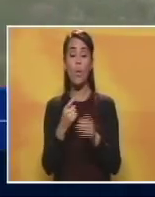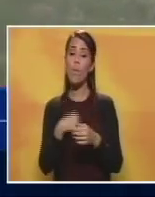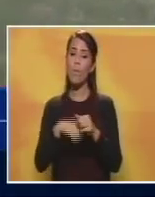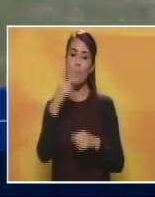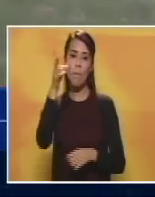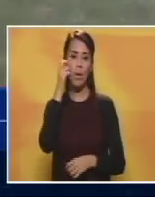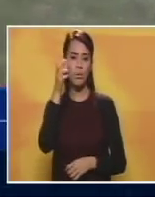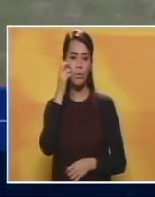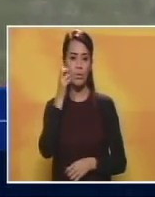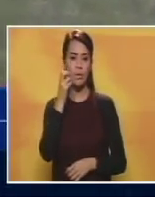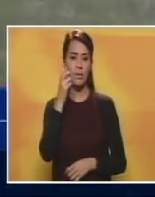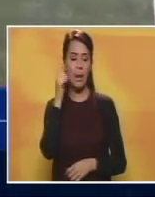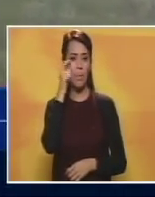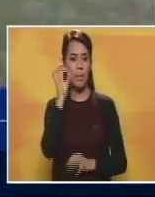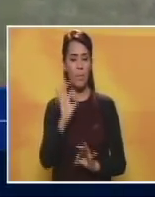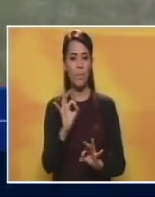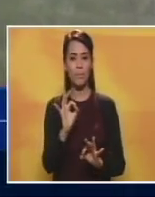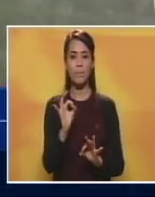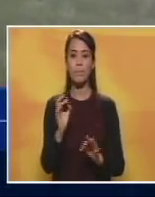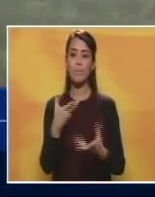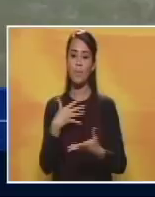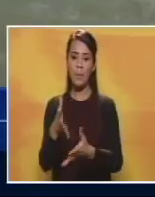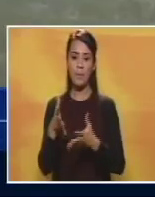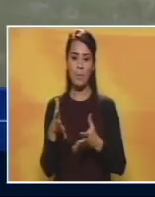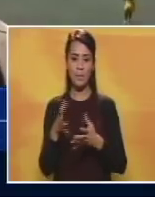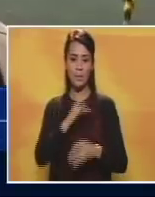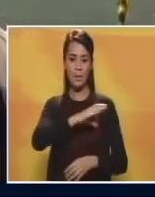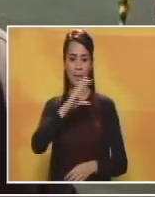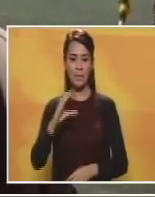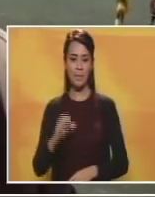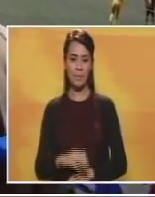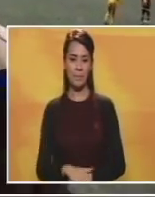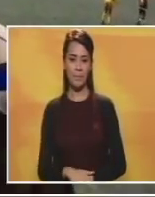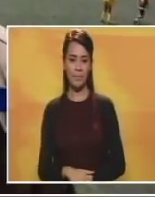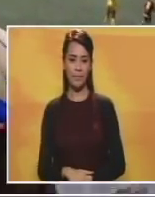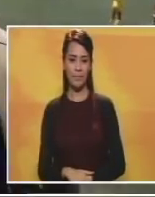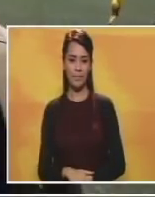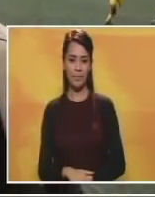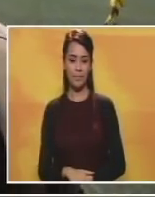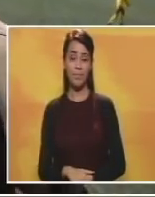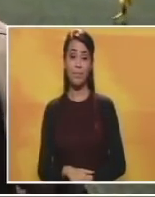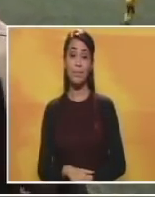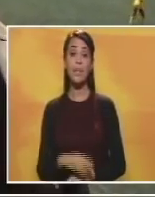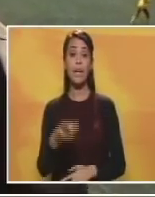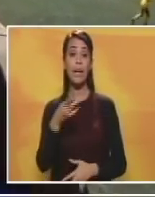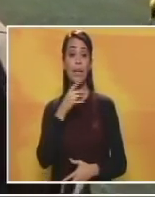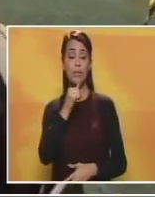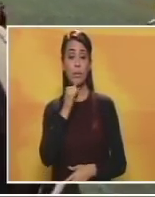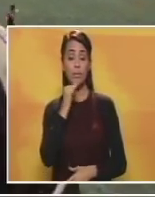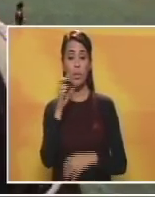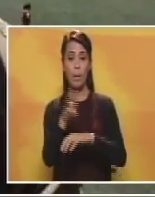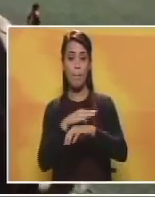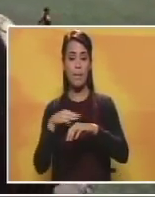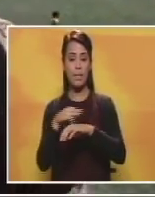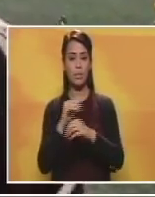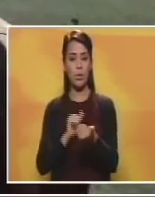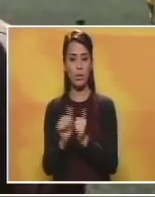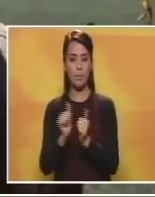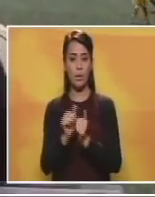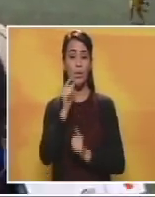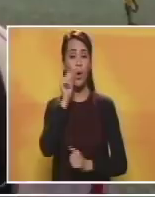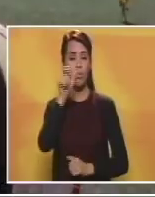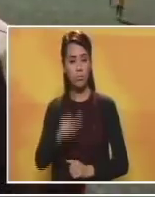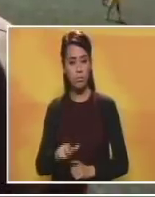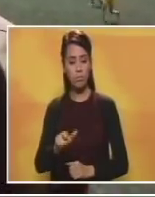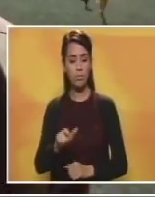cada rato el Gloria Álvaro Pueblo en cada una de las premiaciones de estos Juegos Centroamericanos y del Caribe. Eran las palabras del ministro del Deporte, Pedro Infante. ya entonces